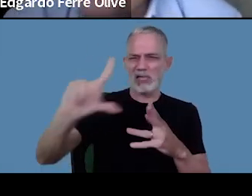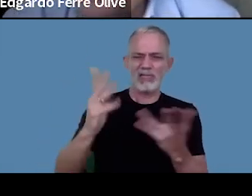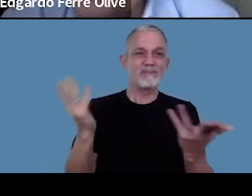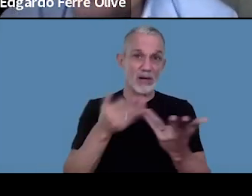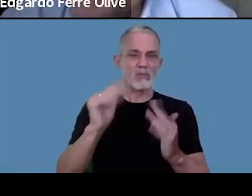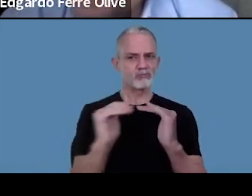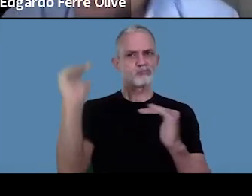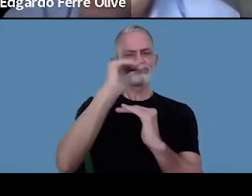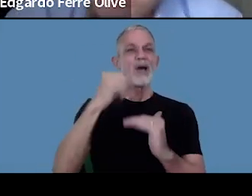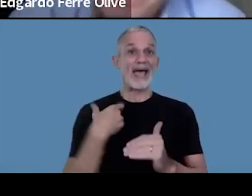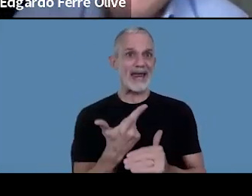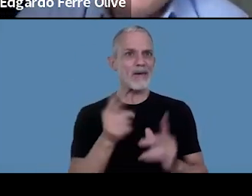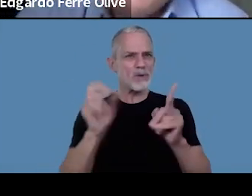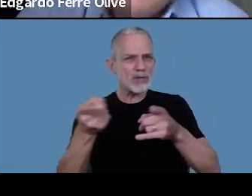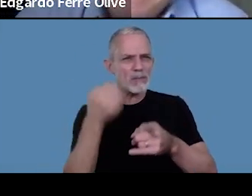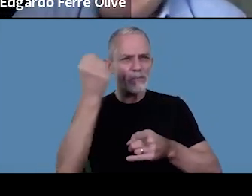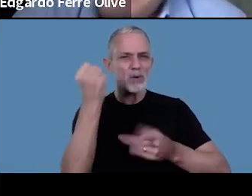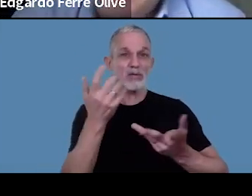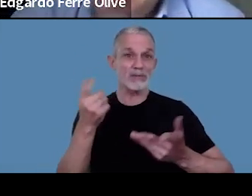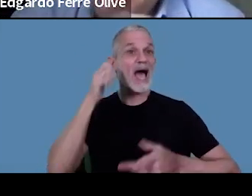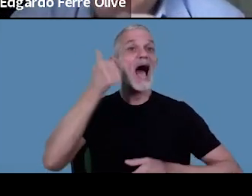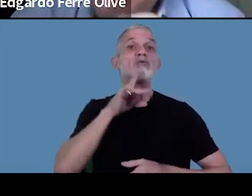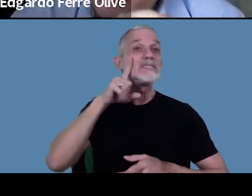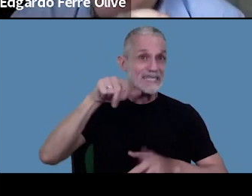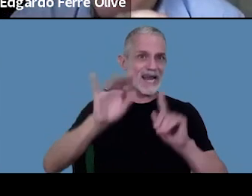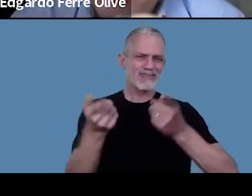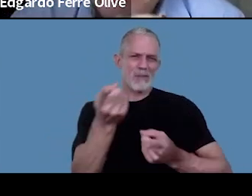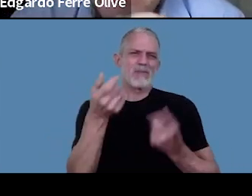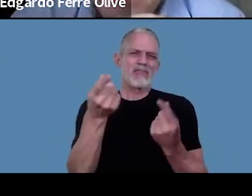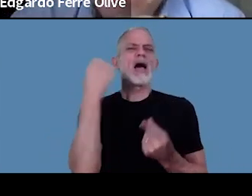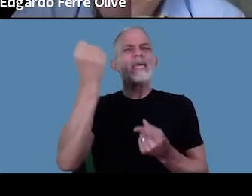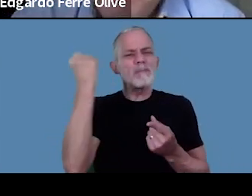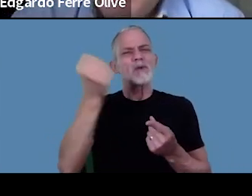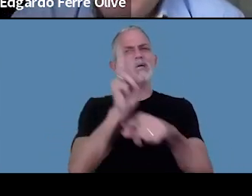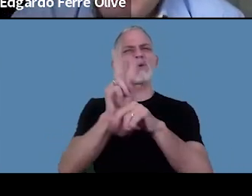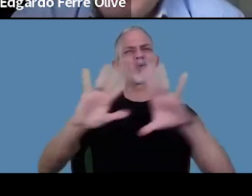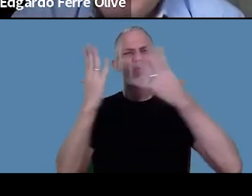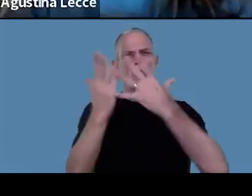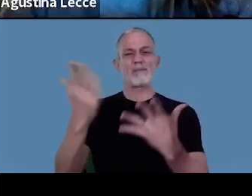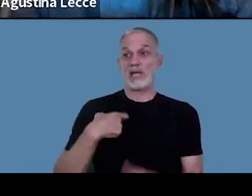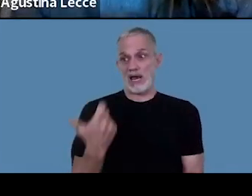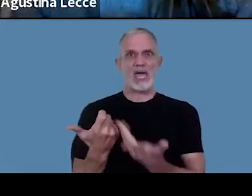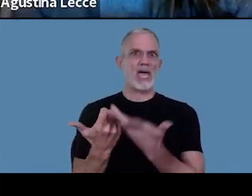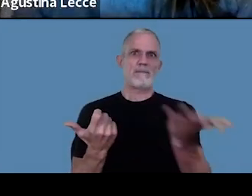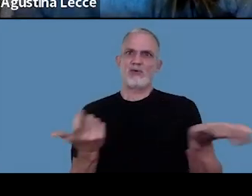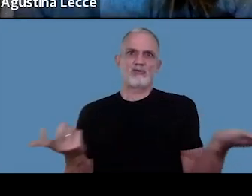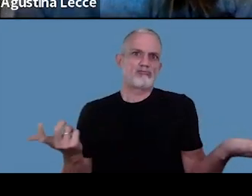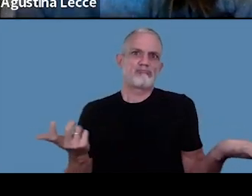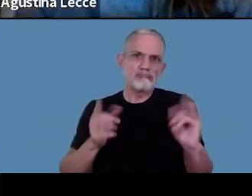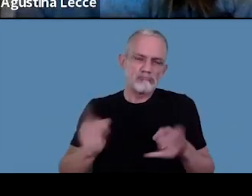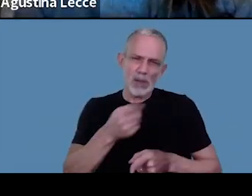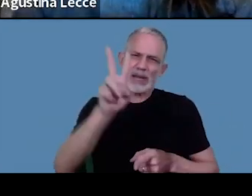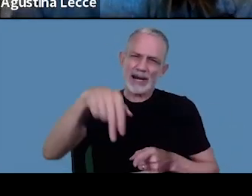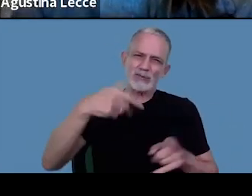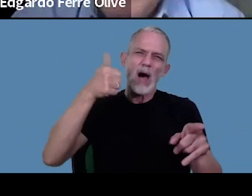Los gremios también, ¿no, Agustina? Hay que darle mucha importancia a los gremios porque Totalmente, Edgardo. porque en el